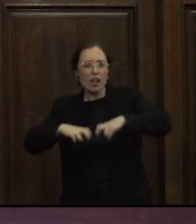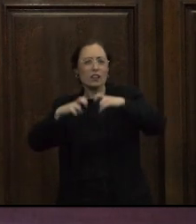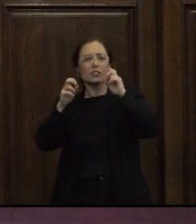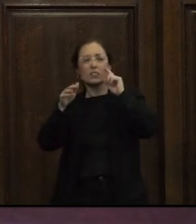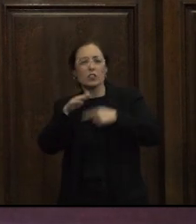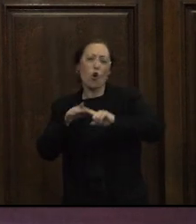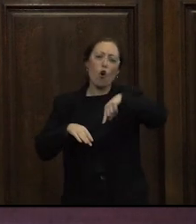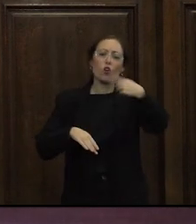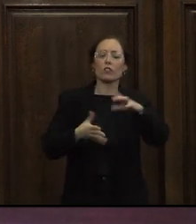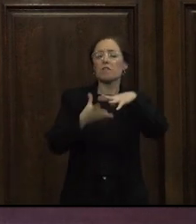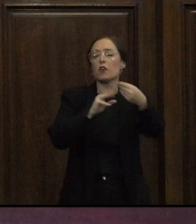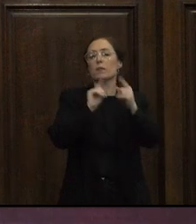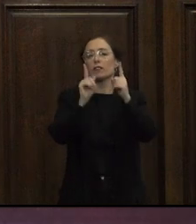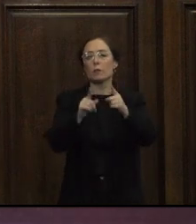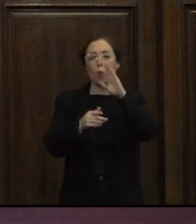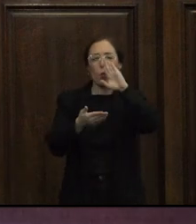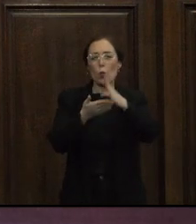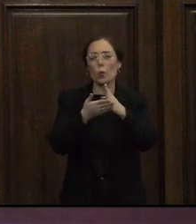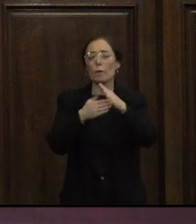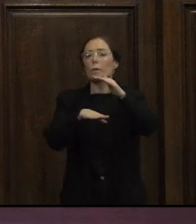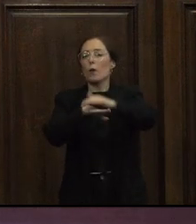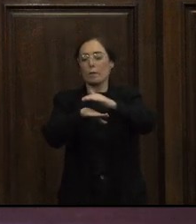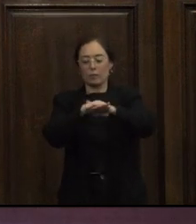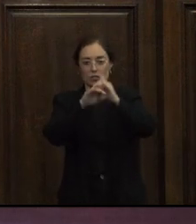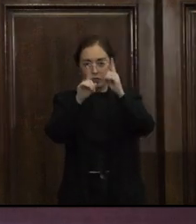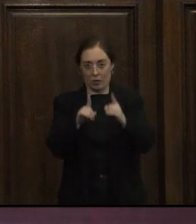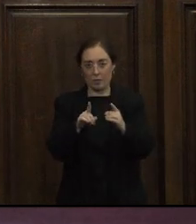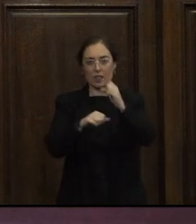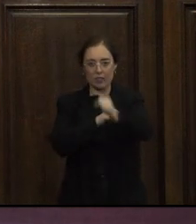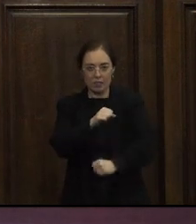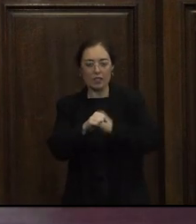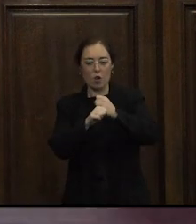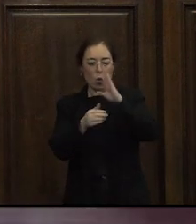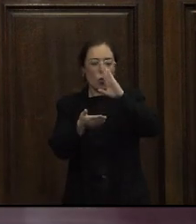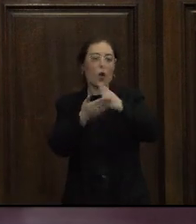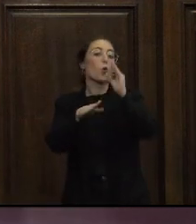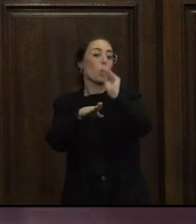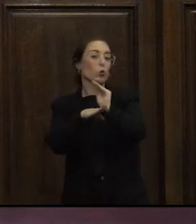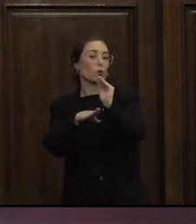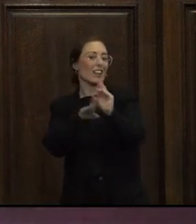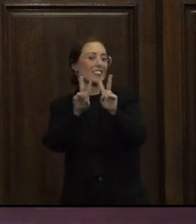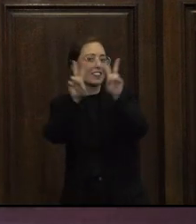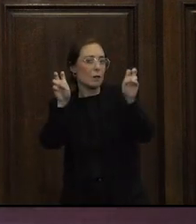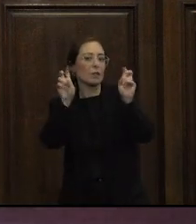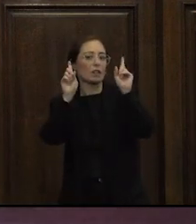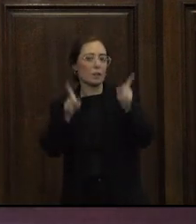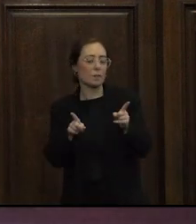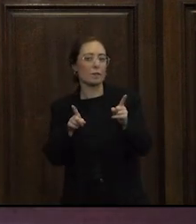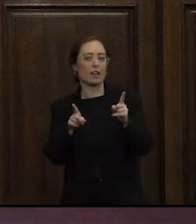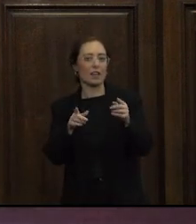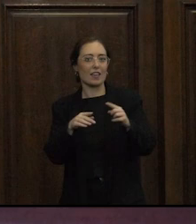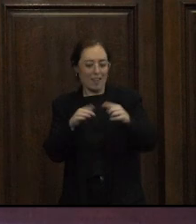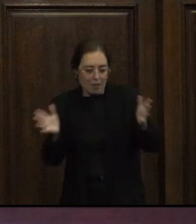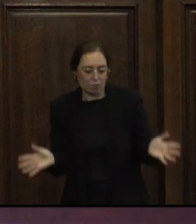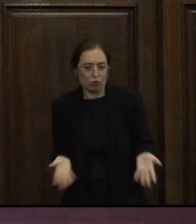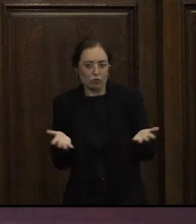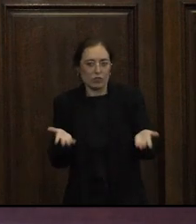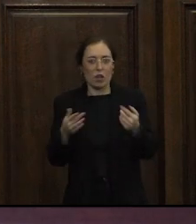manifestaciones que han surgido en la última década como parte del mismo fenómeno cultural que impulsa el